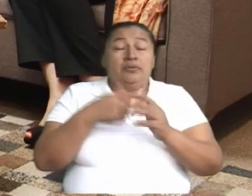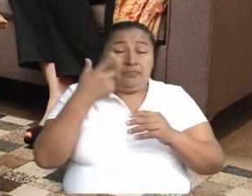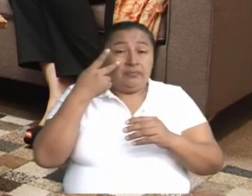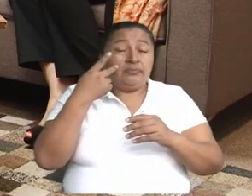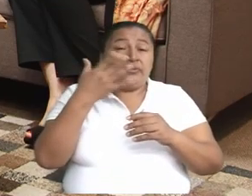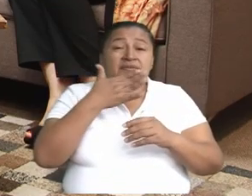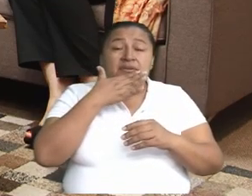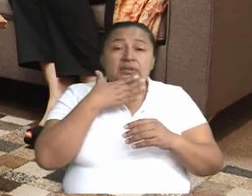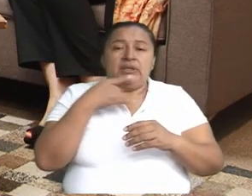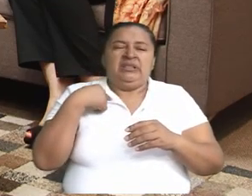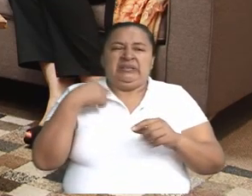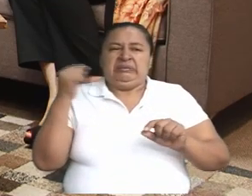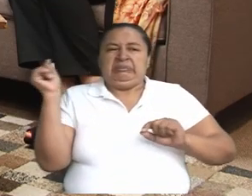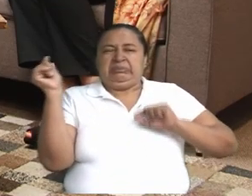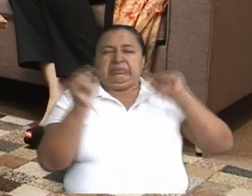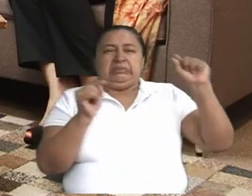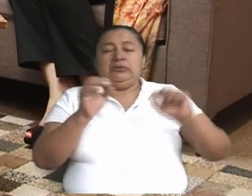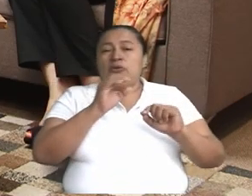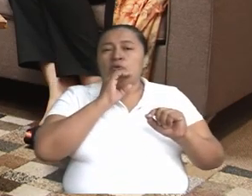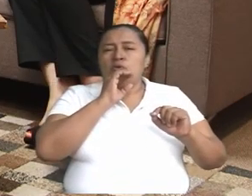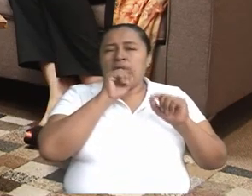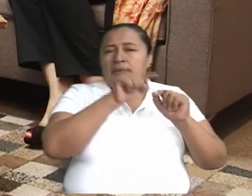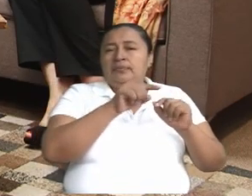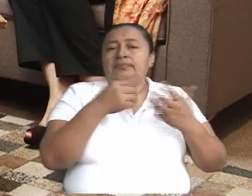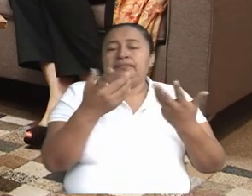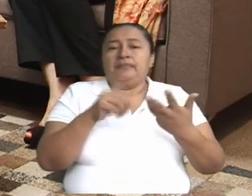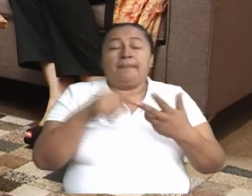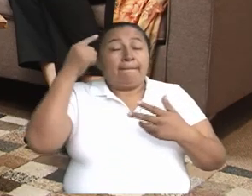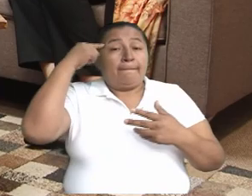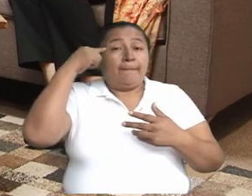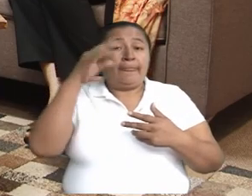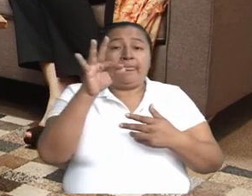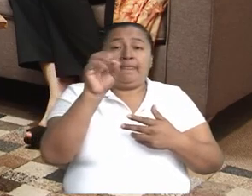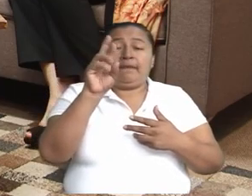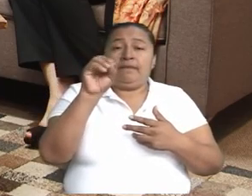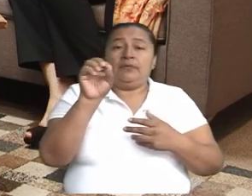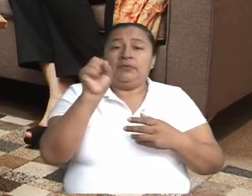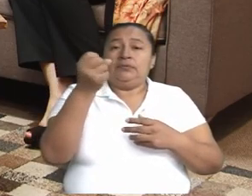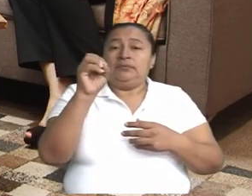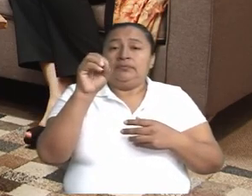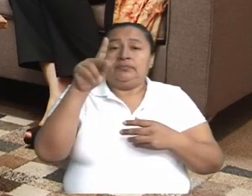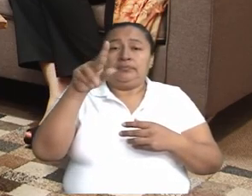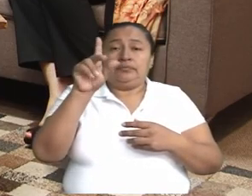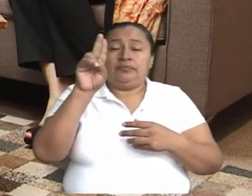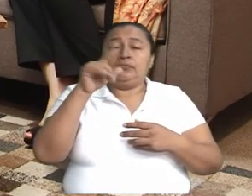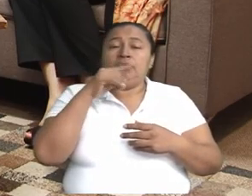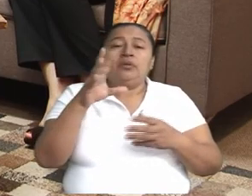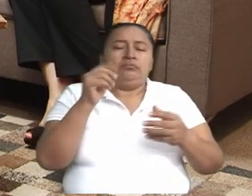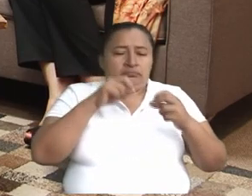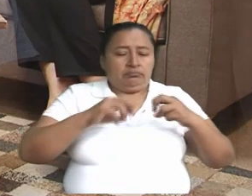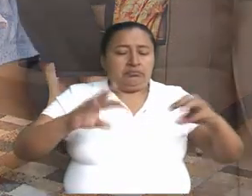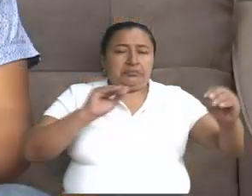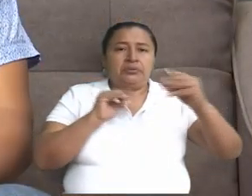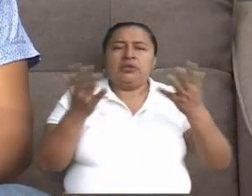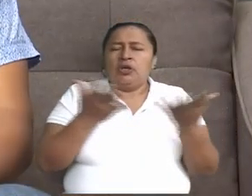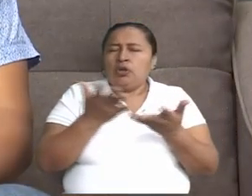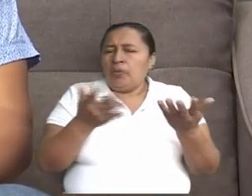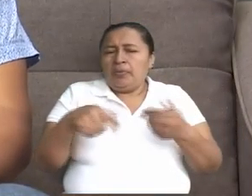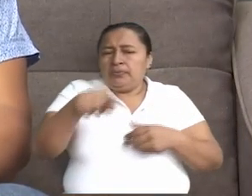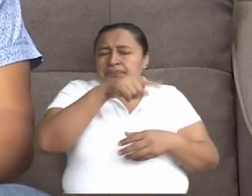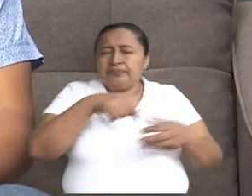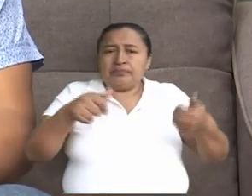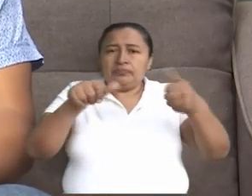directamente contra Cuba. Y me imagino que en el Foro de Sao Paulo estos temas son de conversación y a qué puntos de congruencia logran llegar a